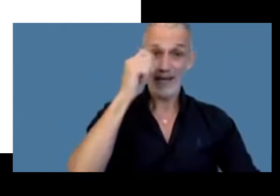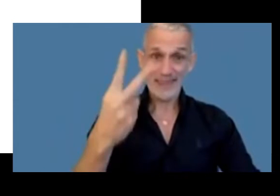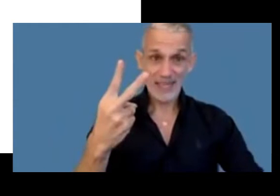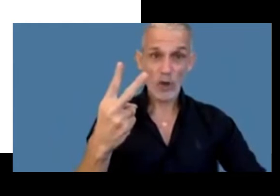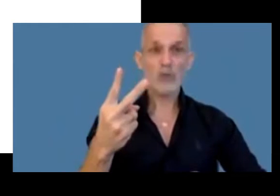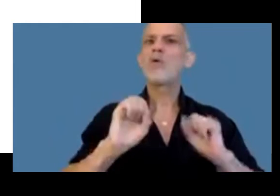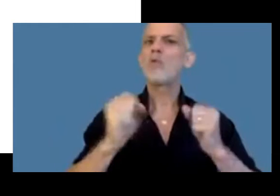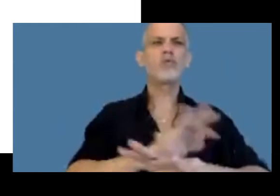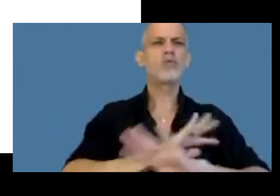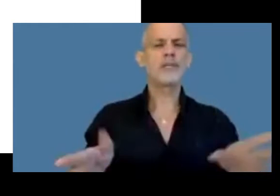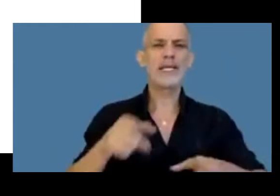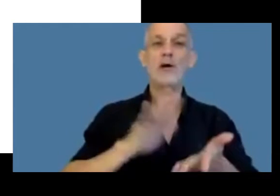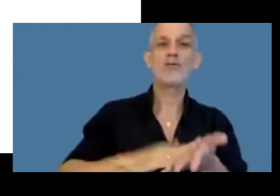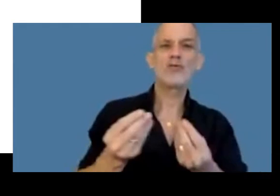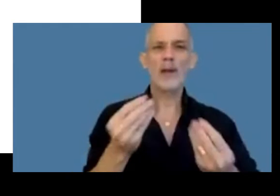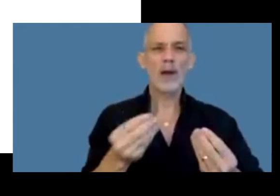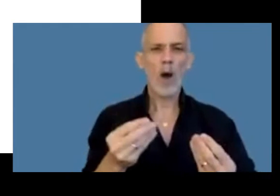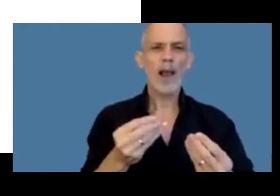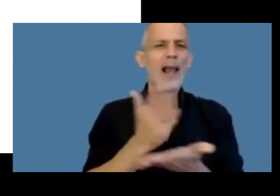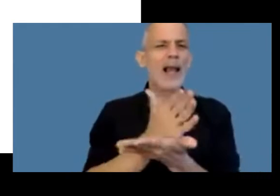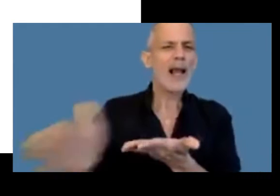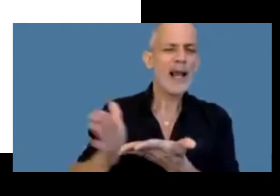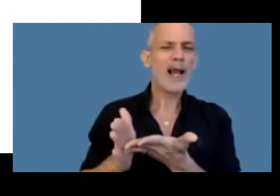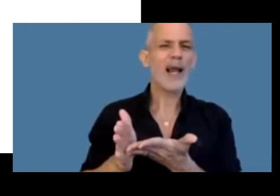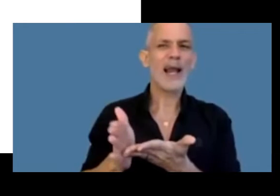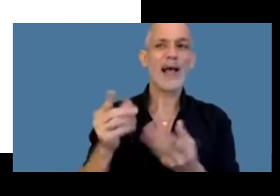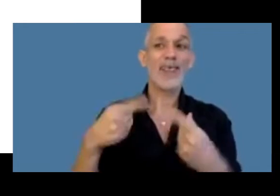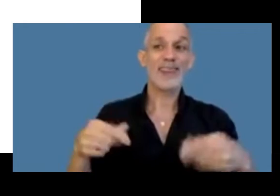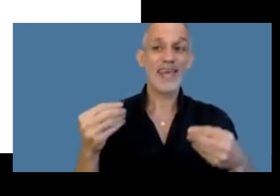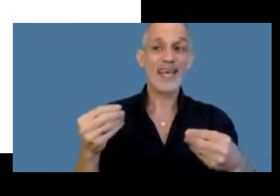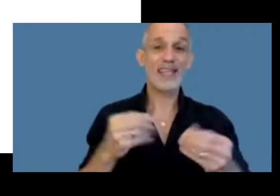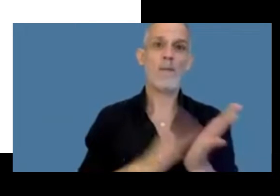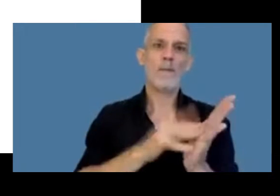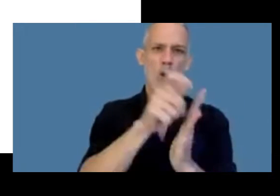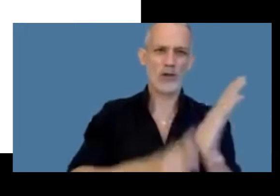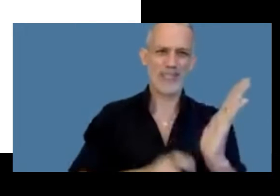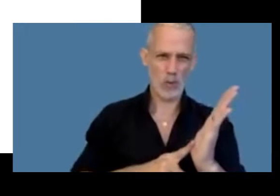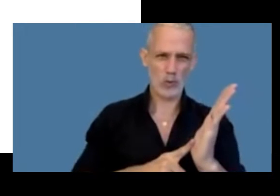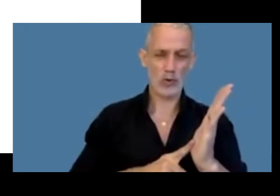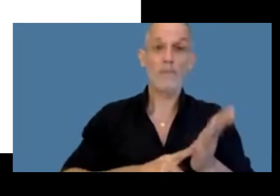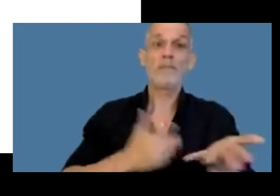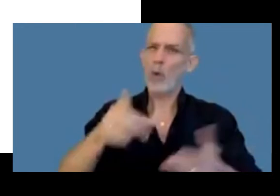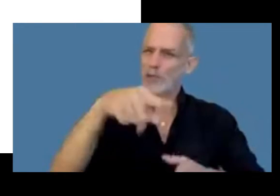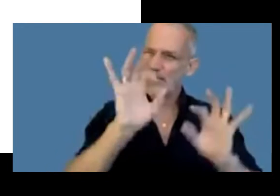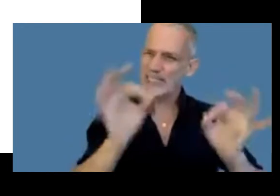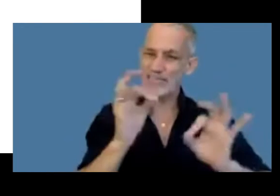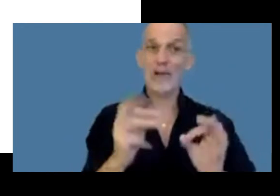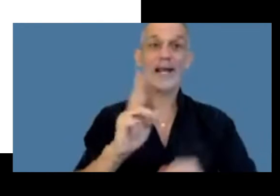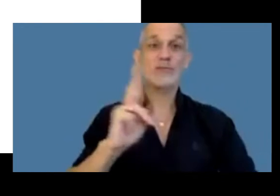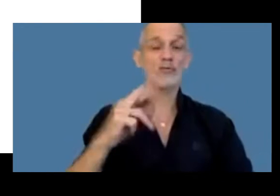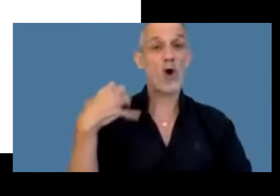suspensión referida a la exclusión de pleno derecho de monotributo. Ustedes saben que la Resolución